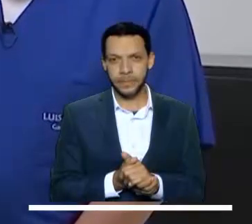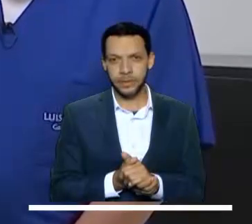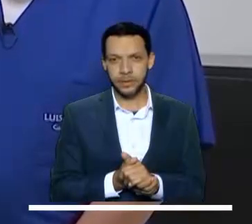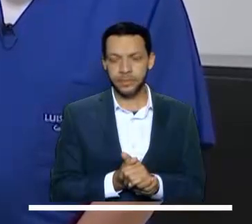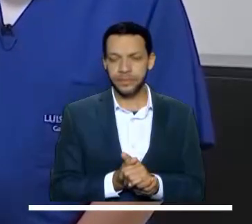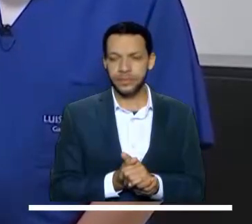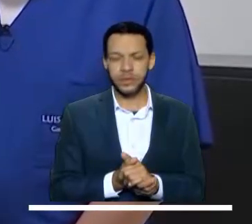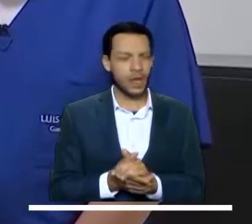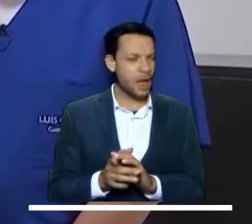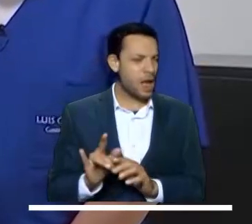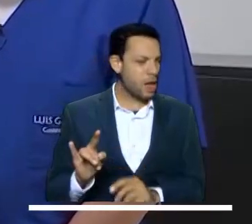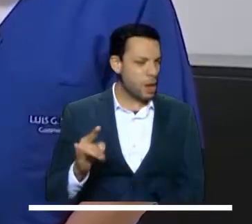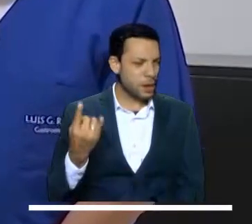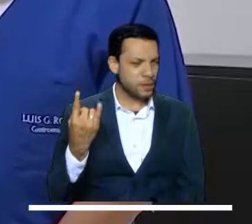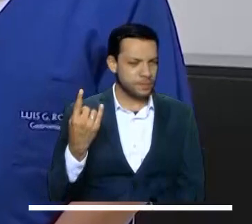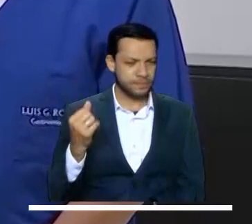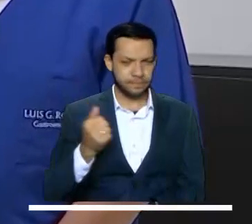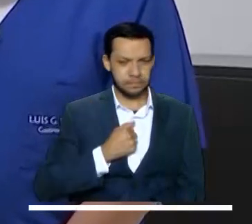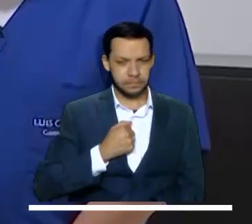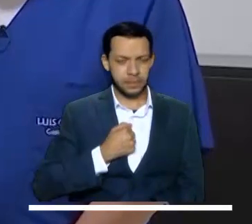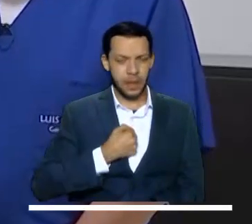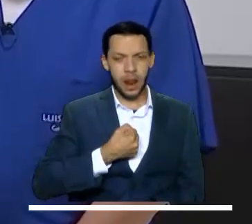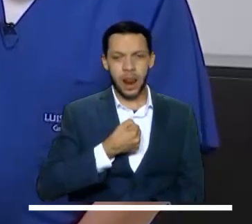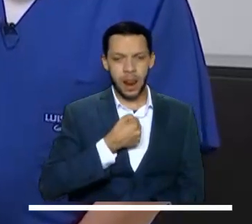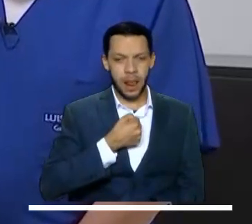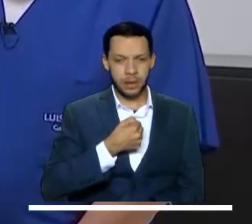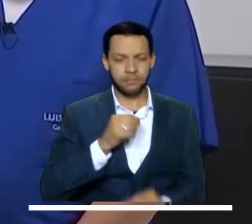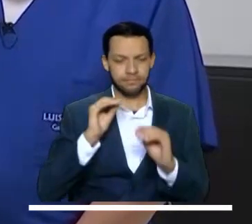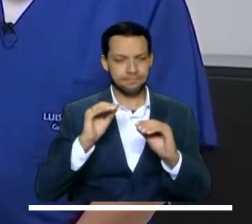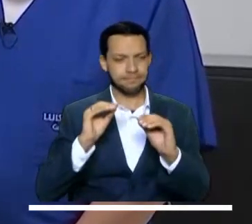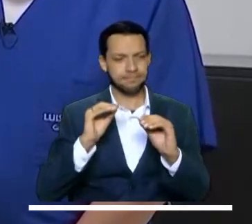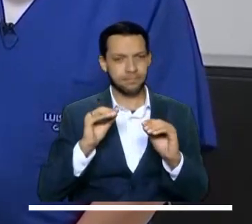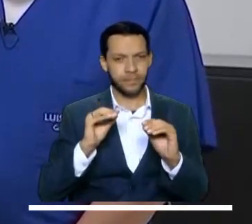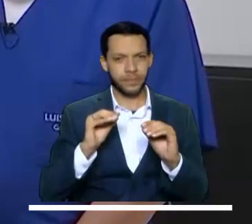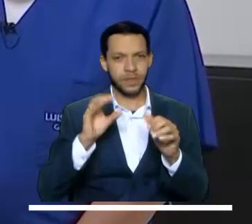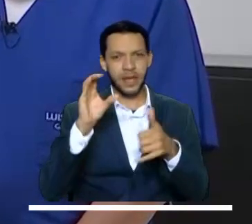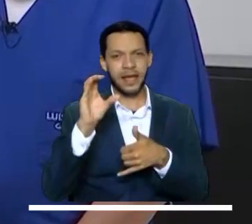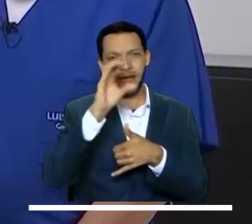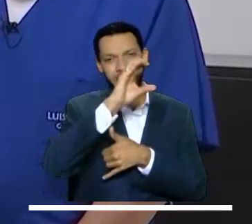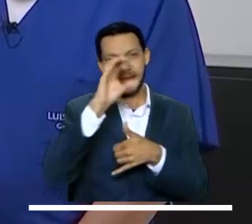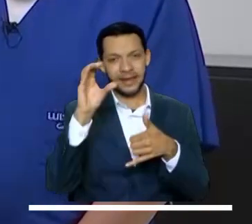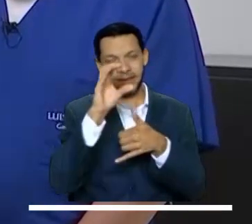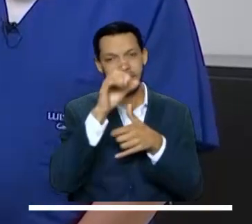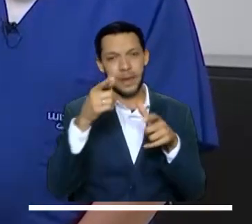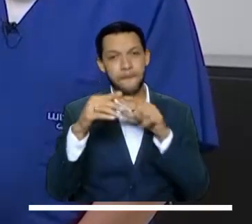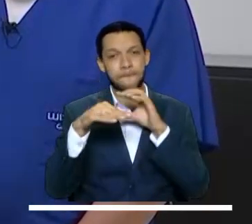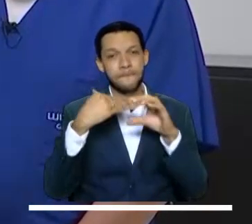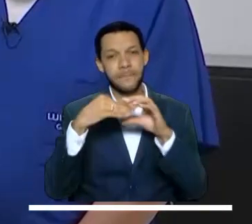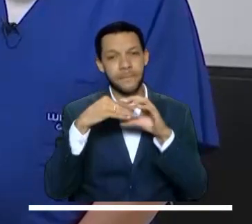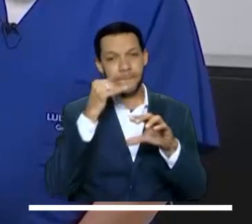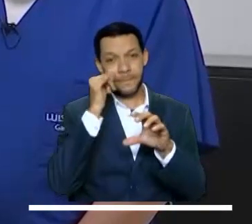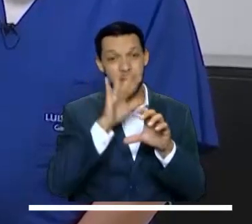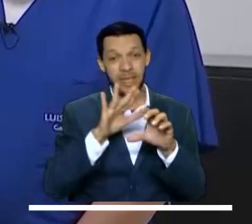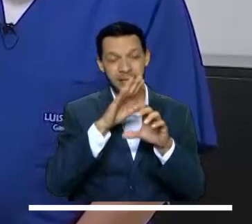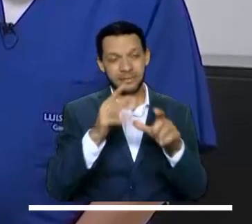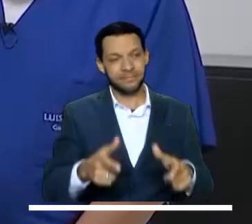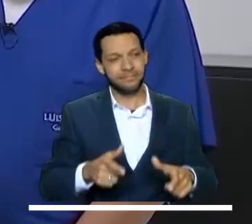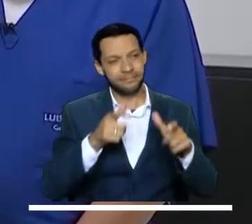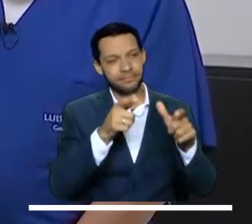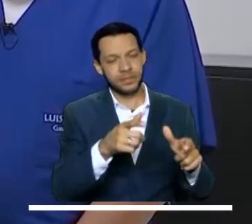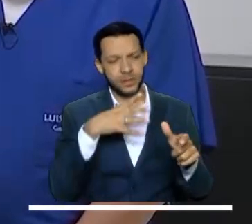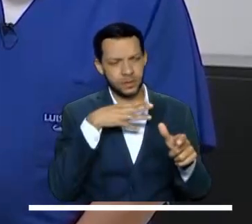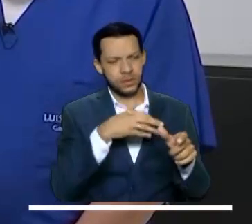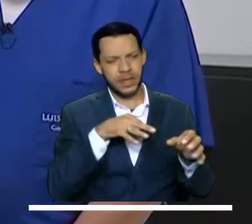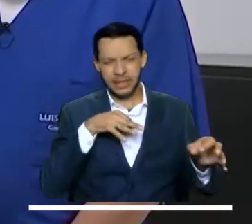Algún día tenía que presentar televisión para programas de la costa y entonces decían, pero un paisa presentando programas para los